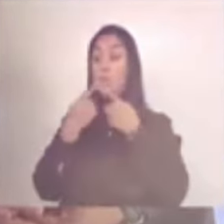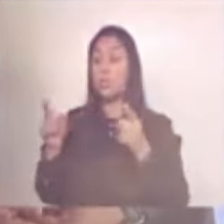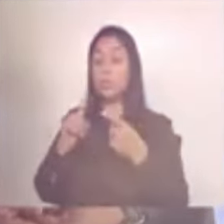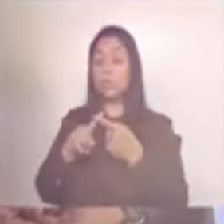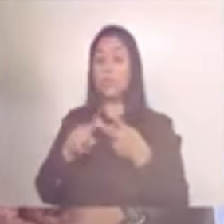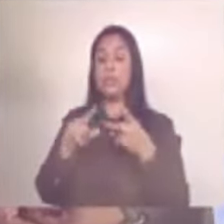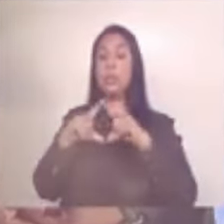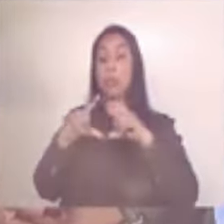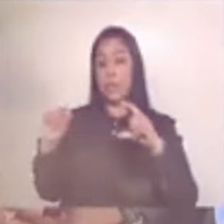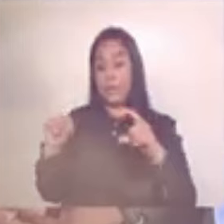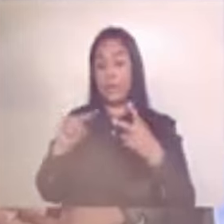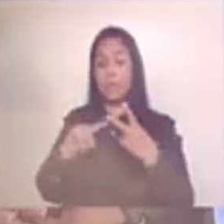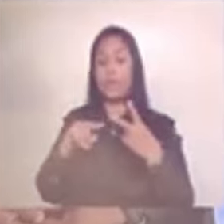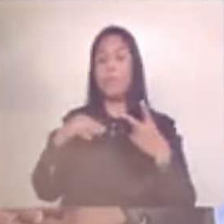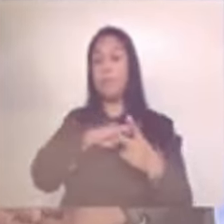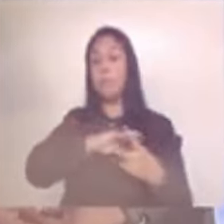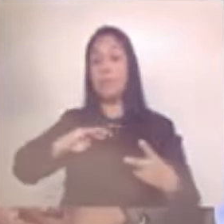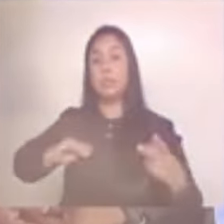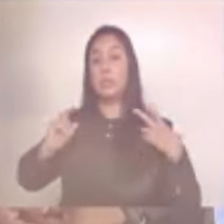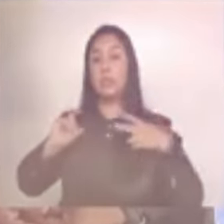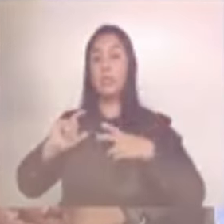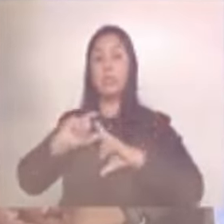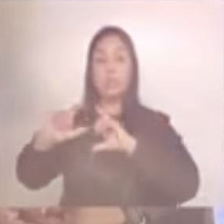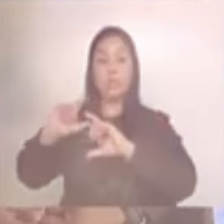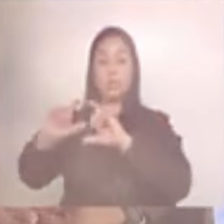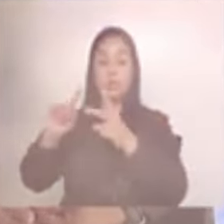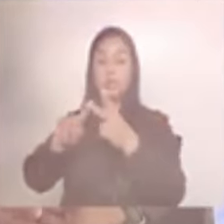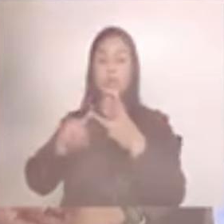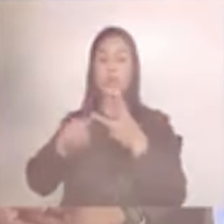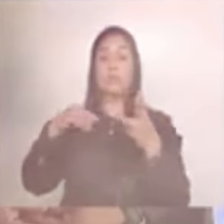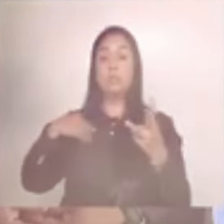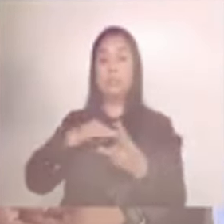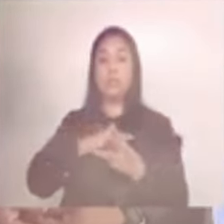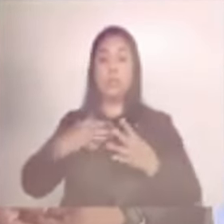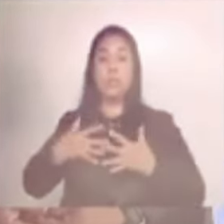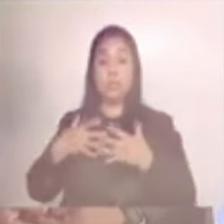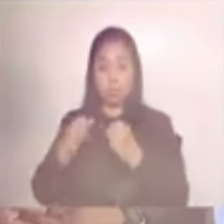al Ministerio de Comunicaciones, al Ministerio de Salud